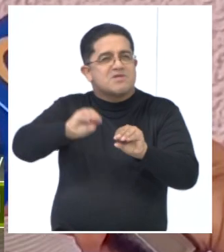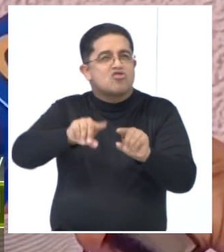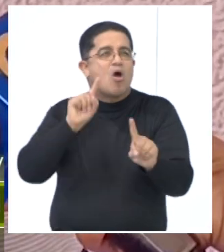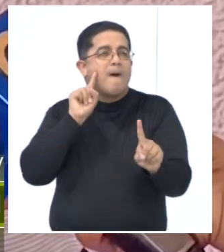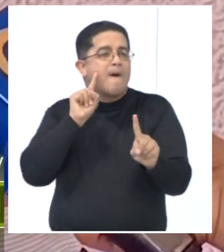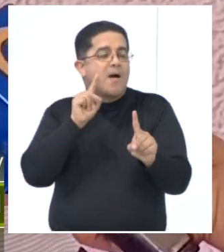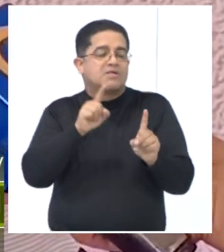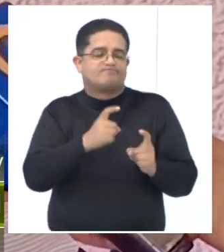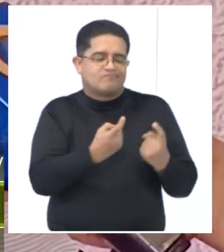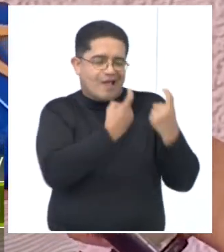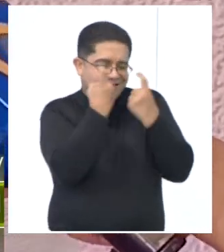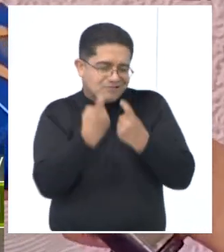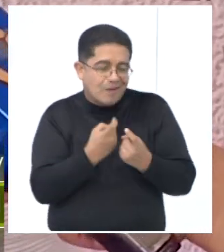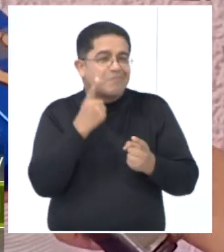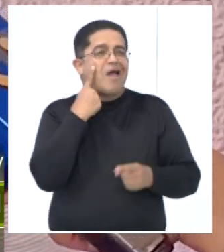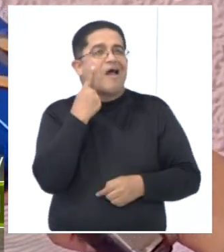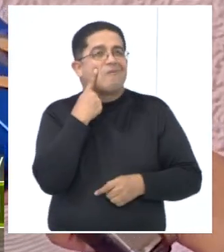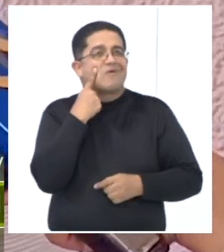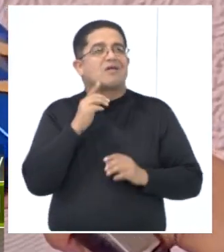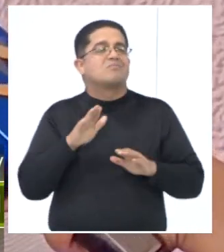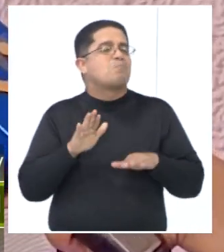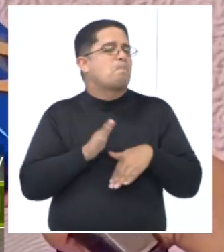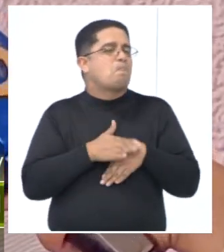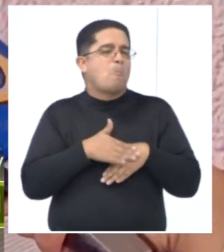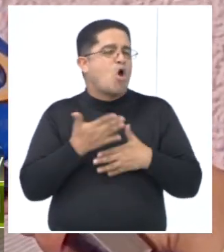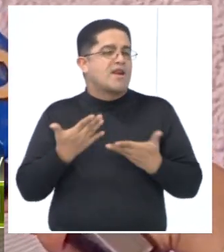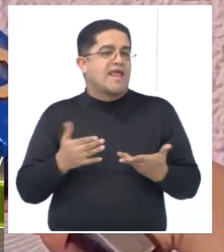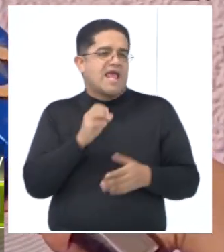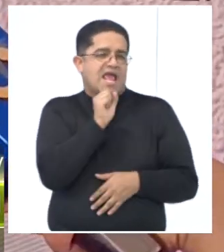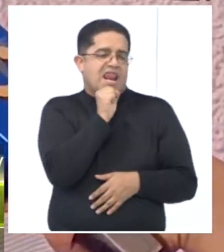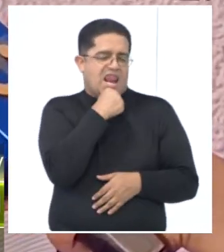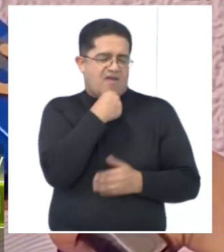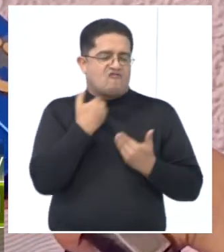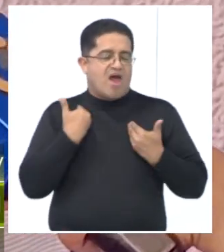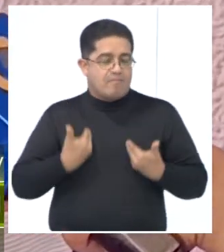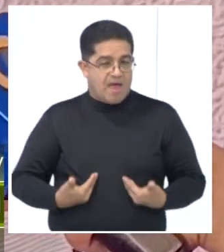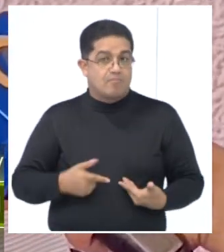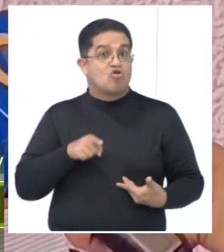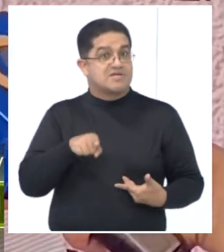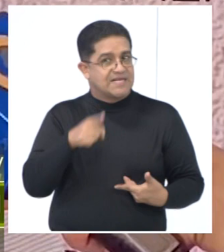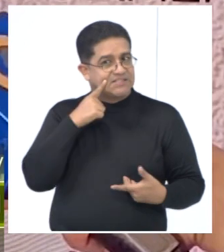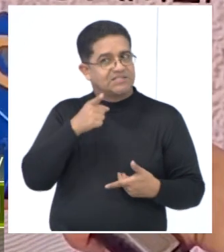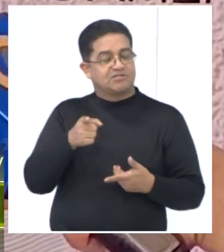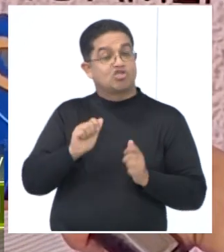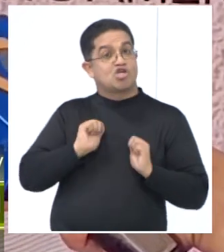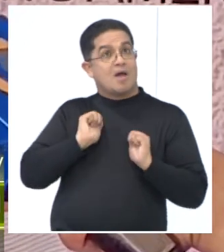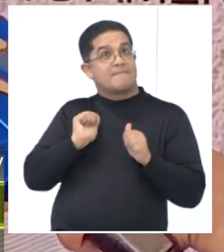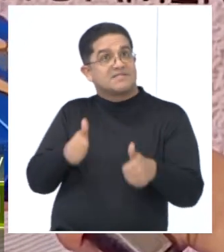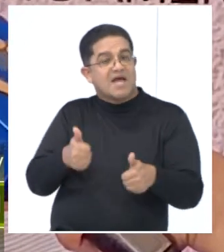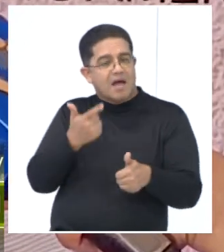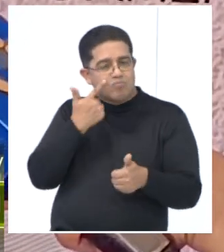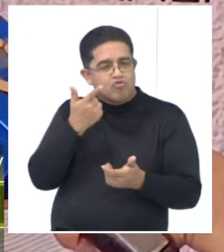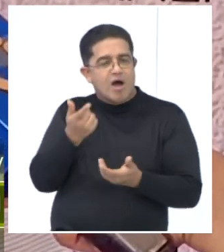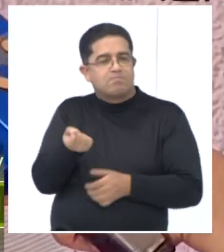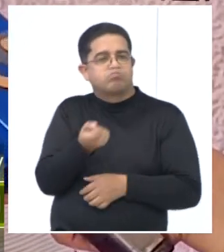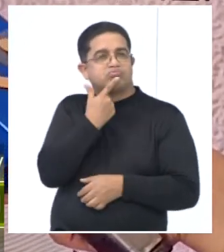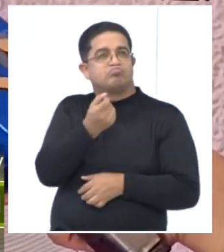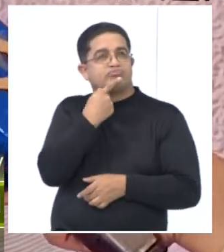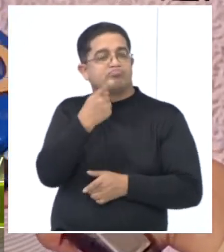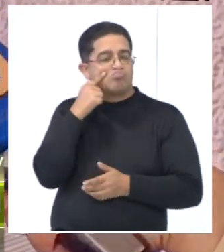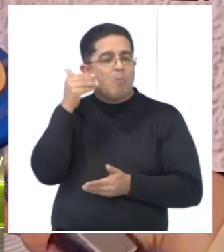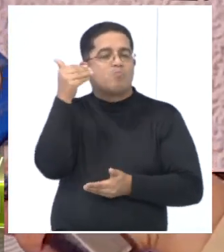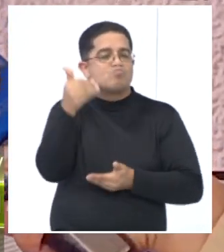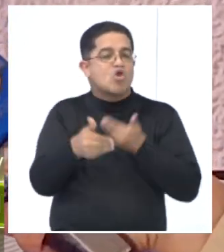paraclínicos, para poder ver cuál es el origen o la etiología de la enfermedad, y ahí pasamos a hacer un tratamiento para empezar a hacer el proceso